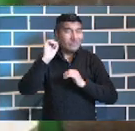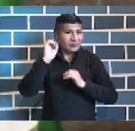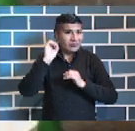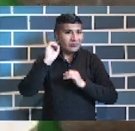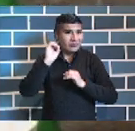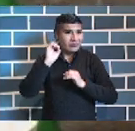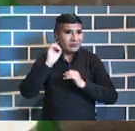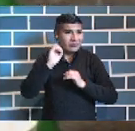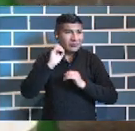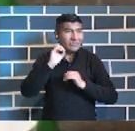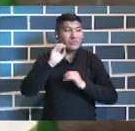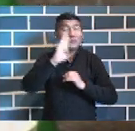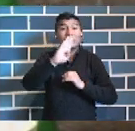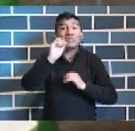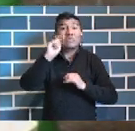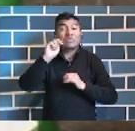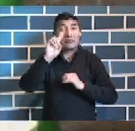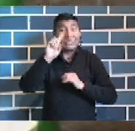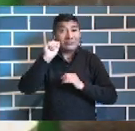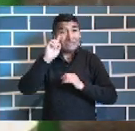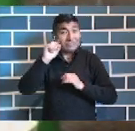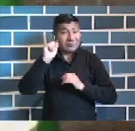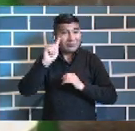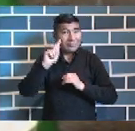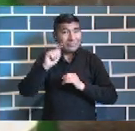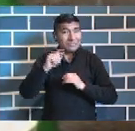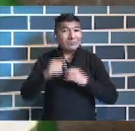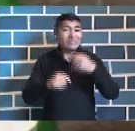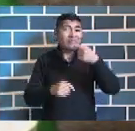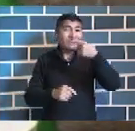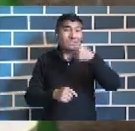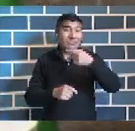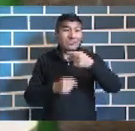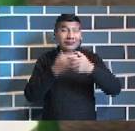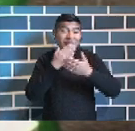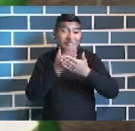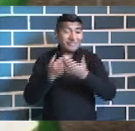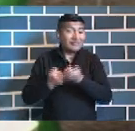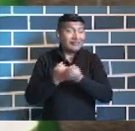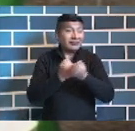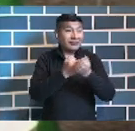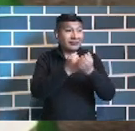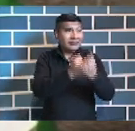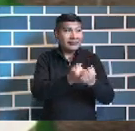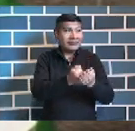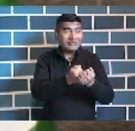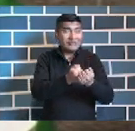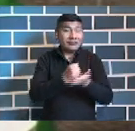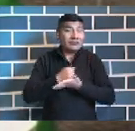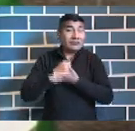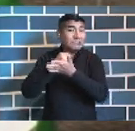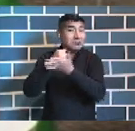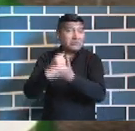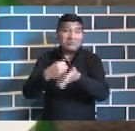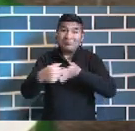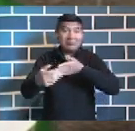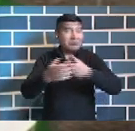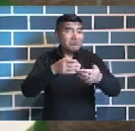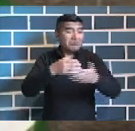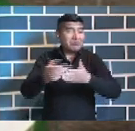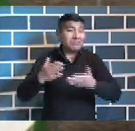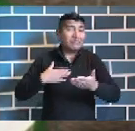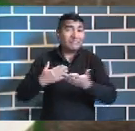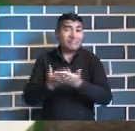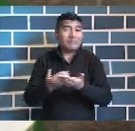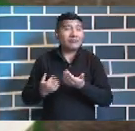la bondad, la generosidad, el desprendimiento, la